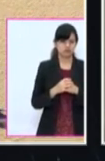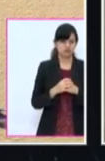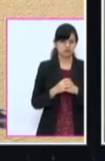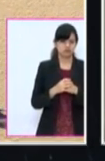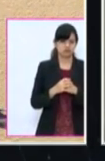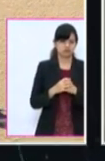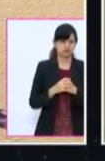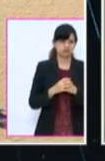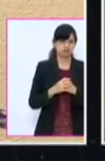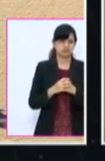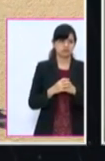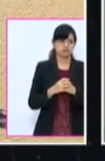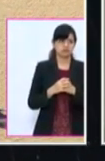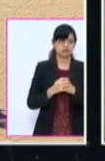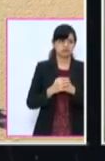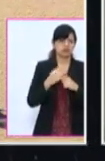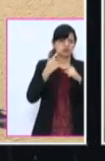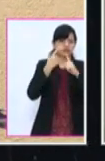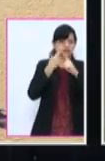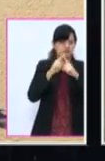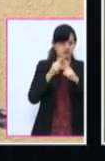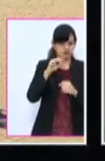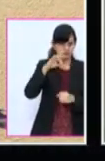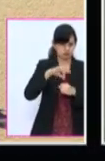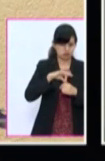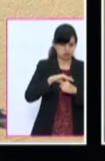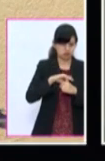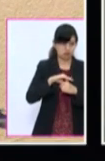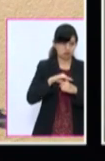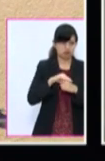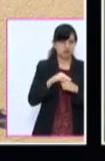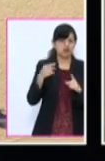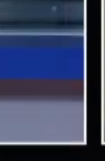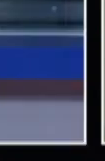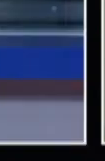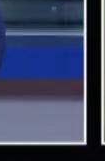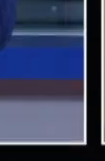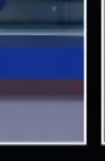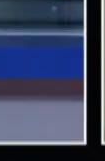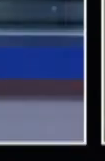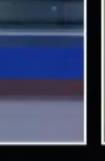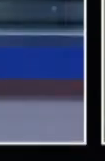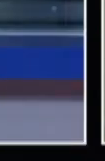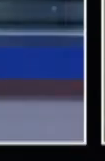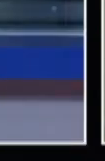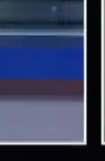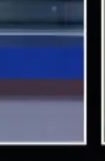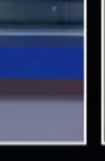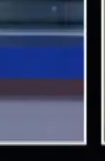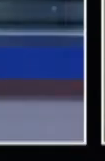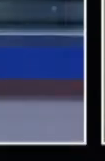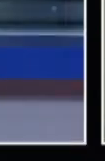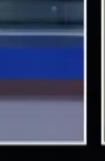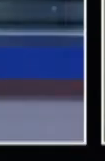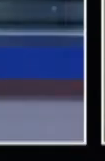exitosas, efectivas. Pero se visitan muchísimo más domicilios. Sí, entonces, a ver, hay un tema porque de repente visitar los domicilios